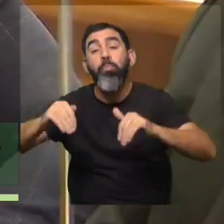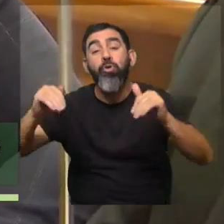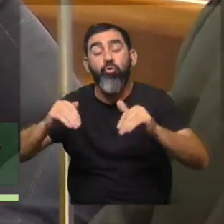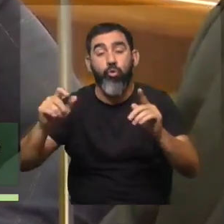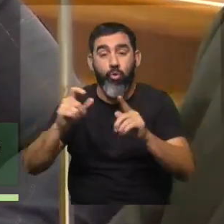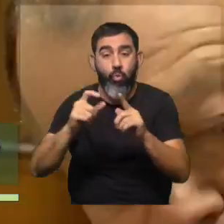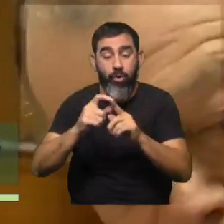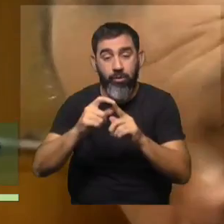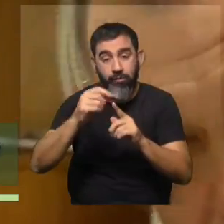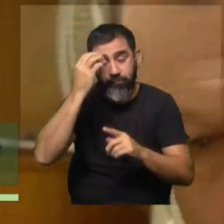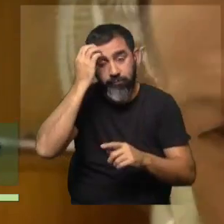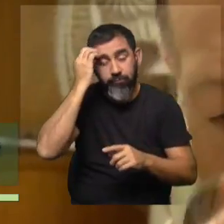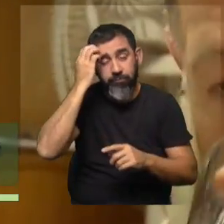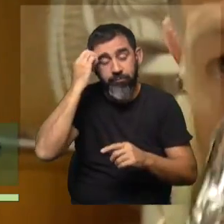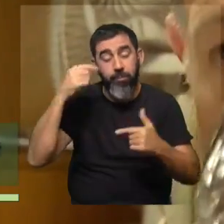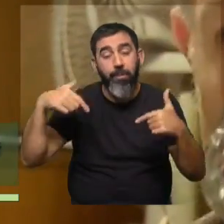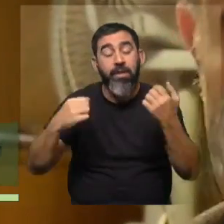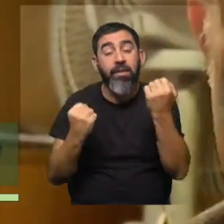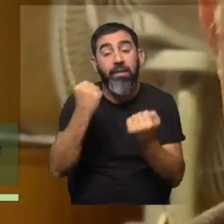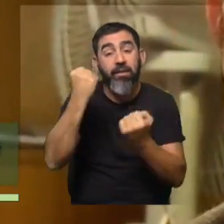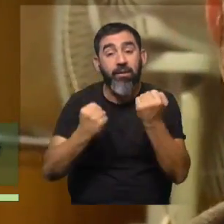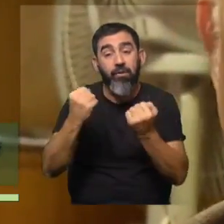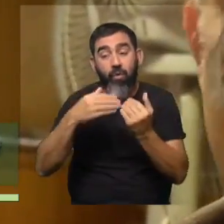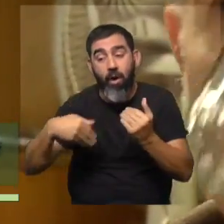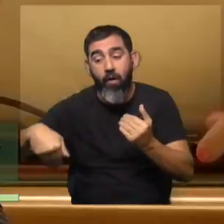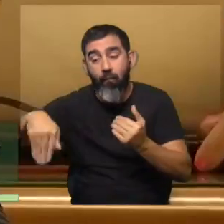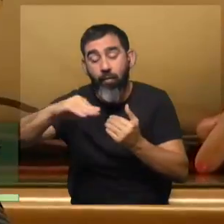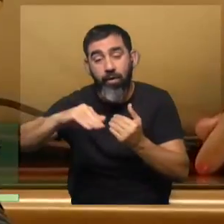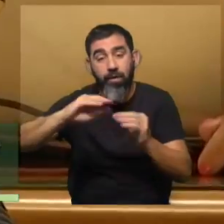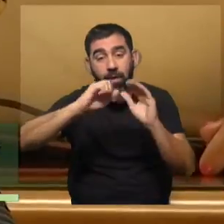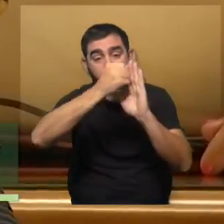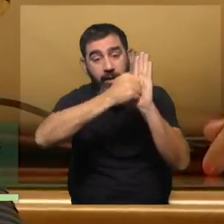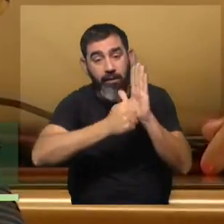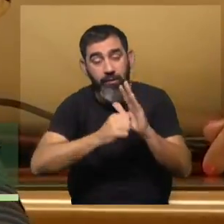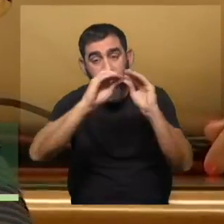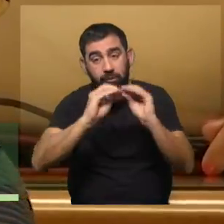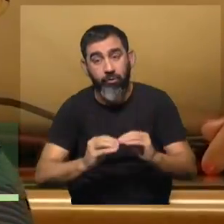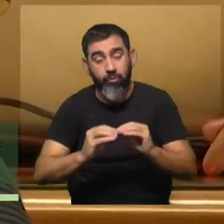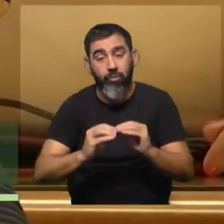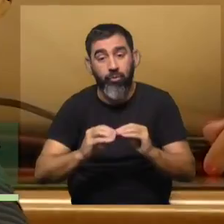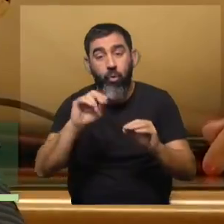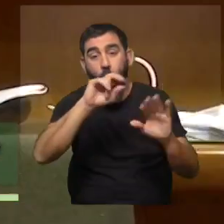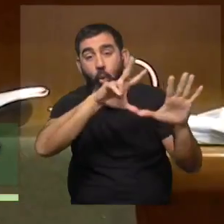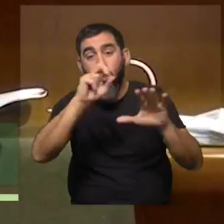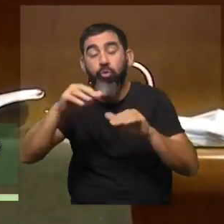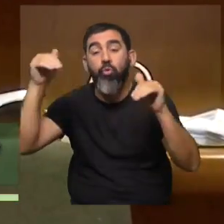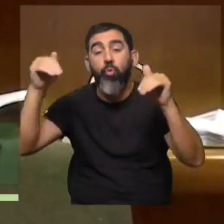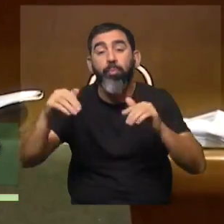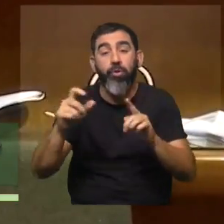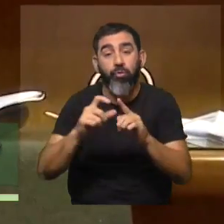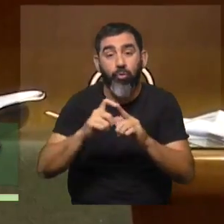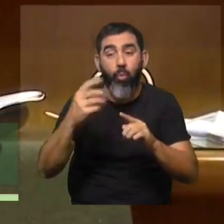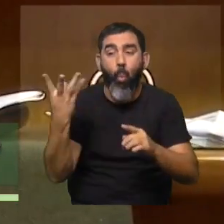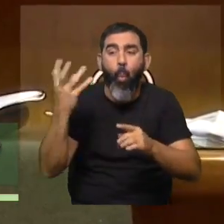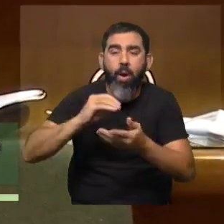o sea el poder el Ministerio de economía y finanzas por fuera de lo que está en el articulado de la rendición de cuentas recién 800 o sea